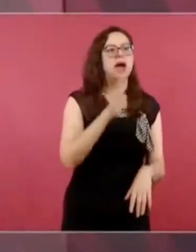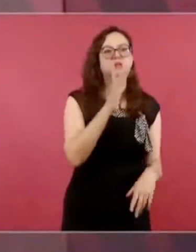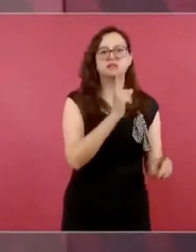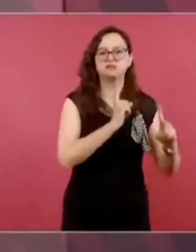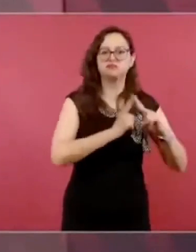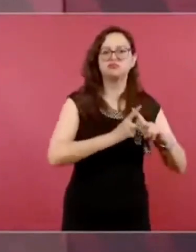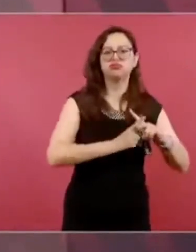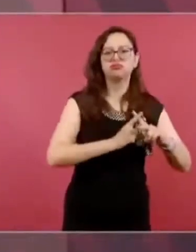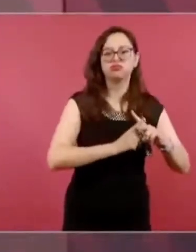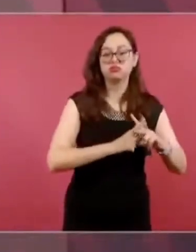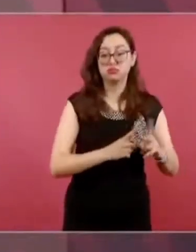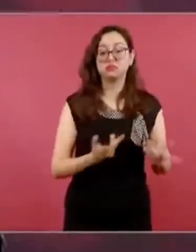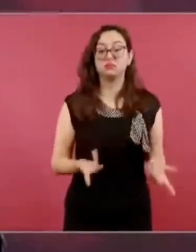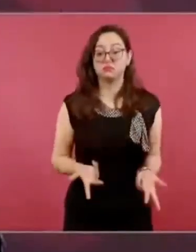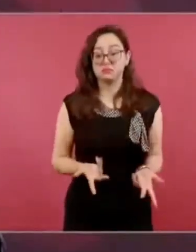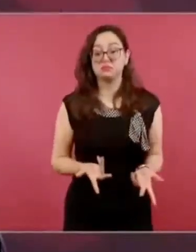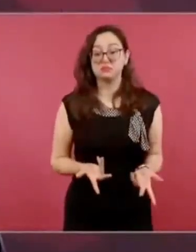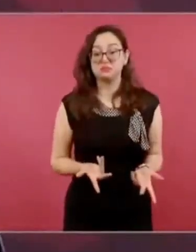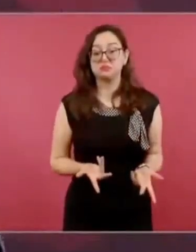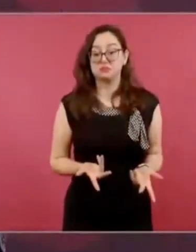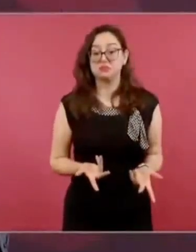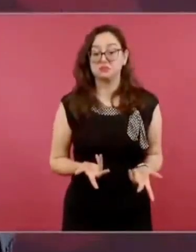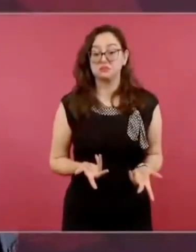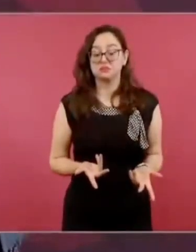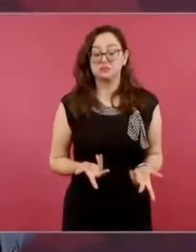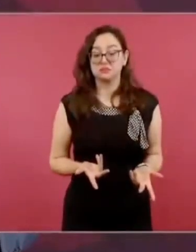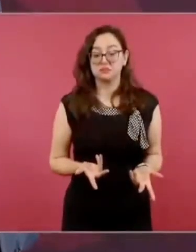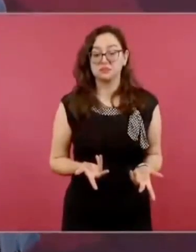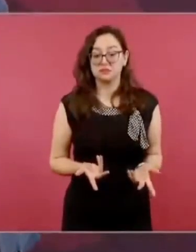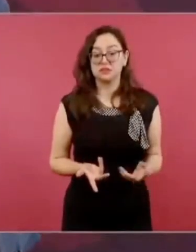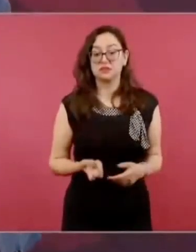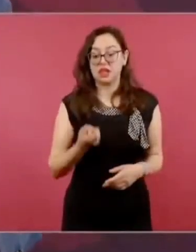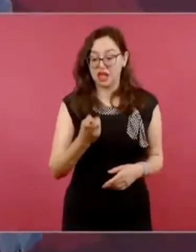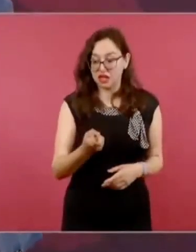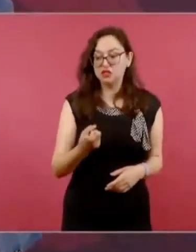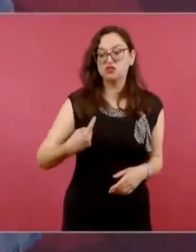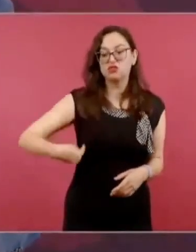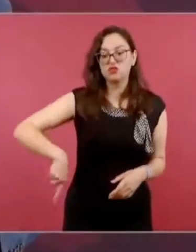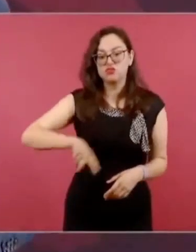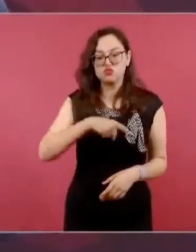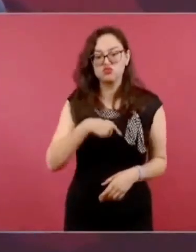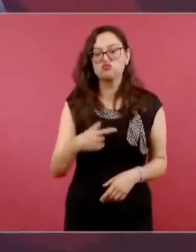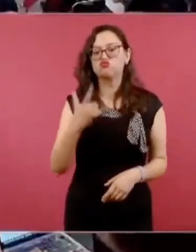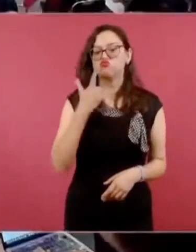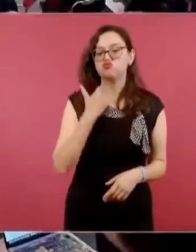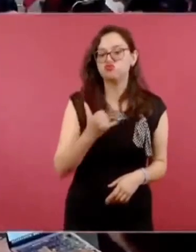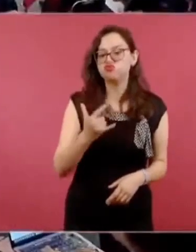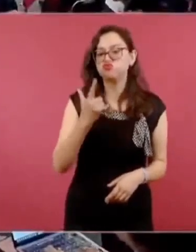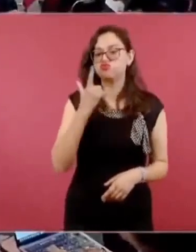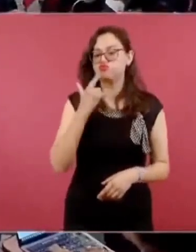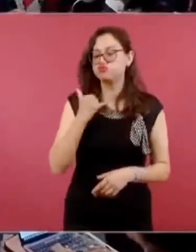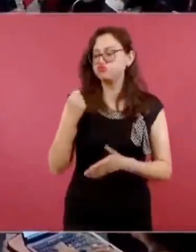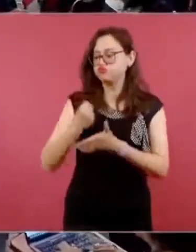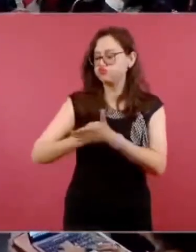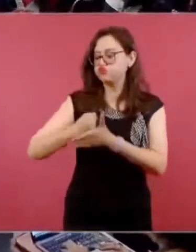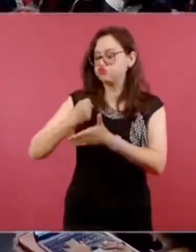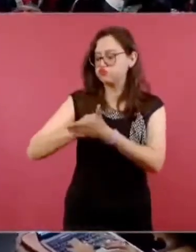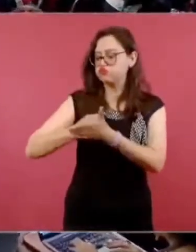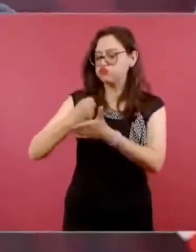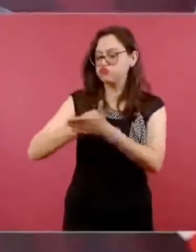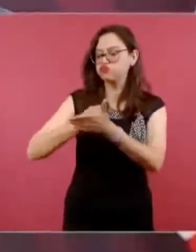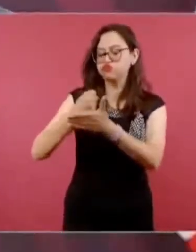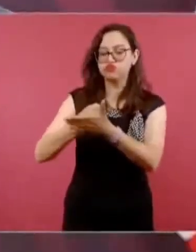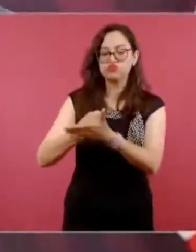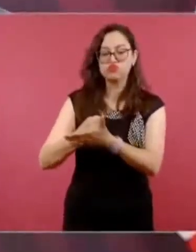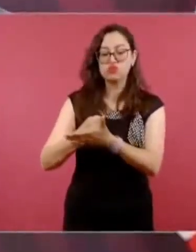Entonces, es un movimiento amplio y no es una vanguardia, porque también ese es